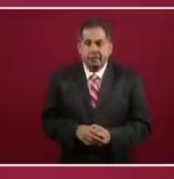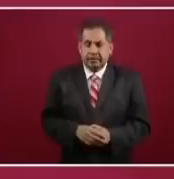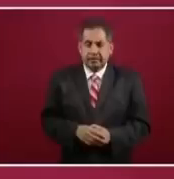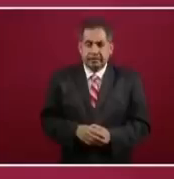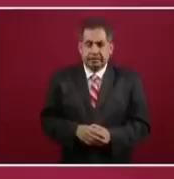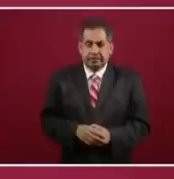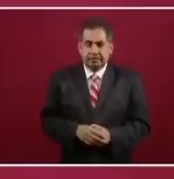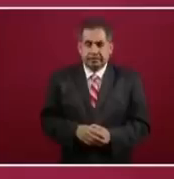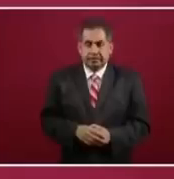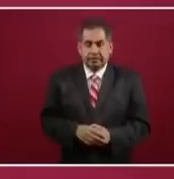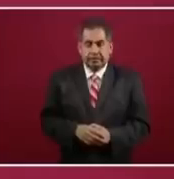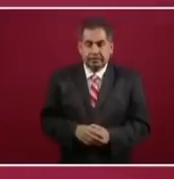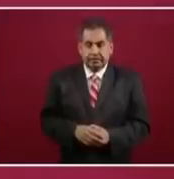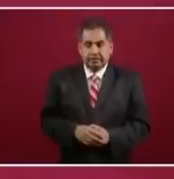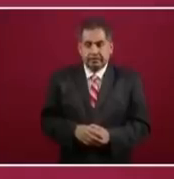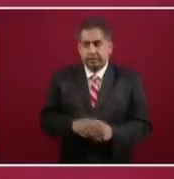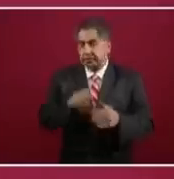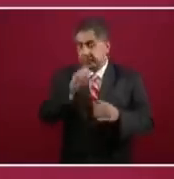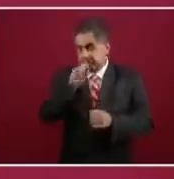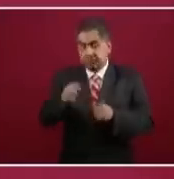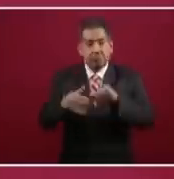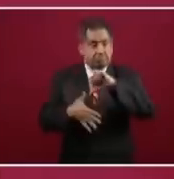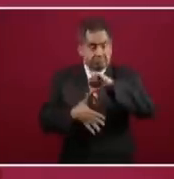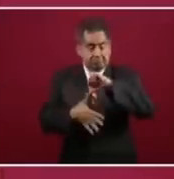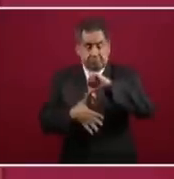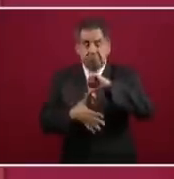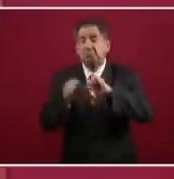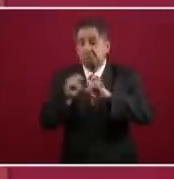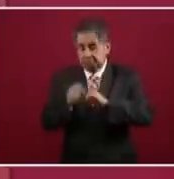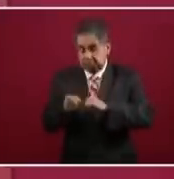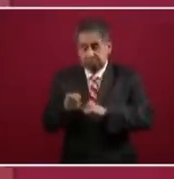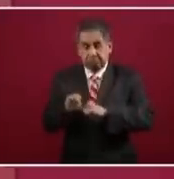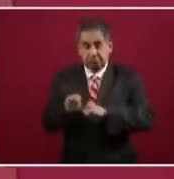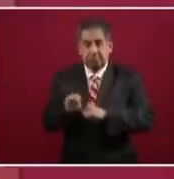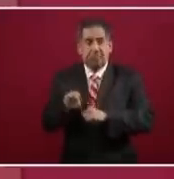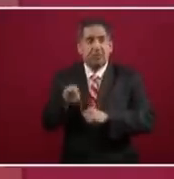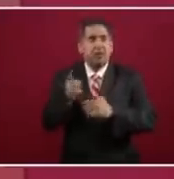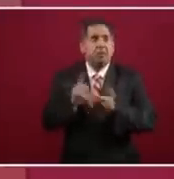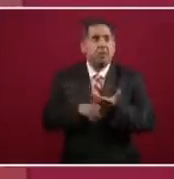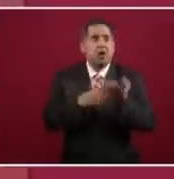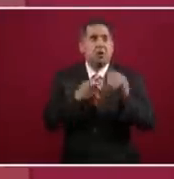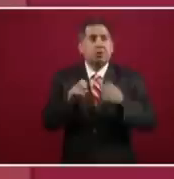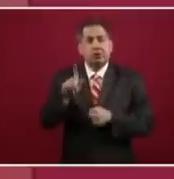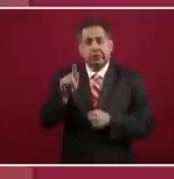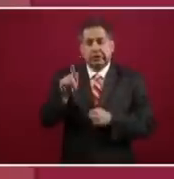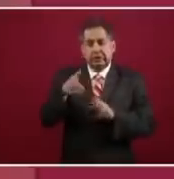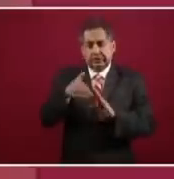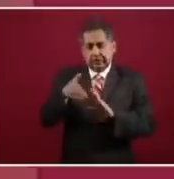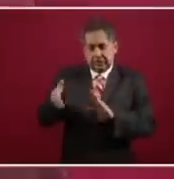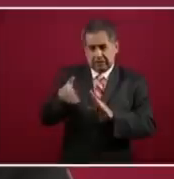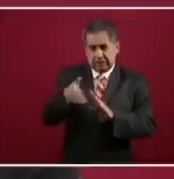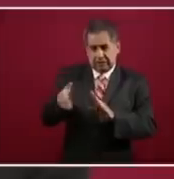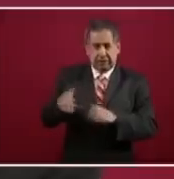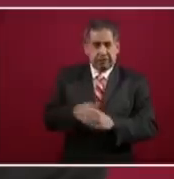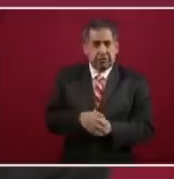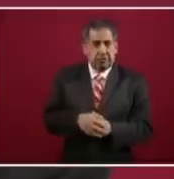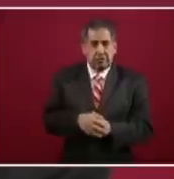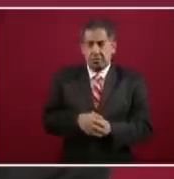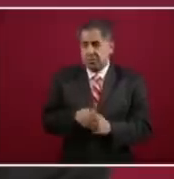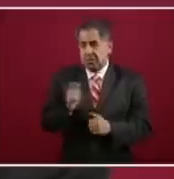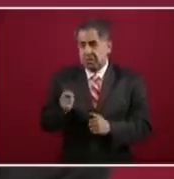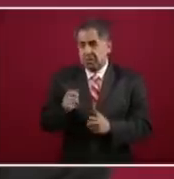luego de américa del sur no sé los 70 de casi